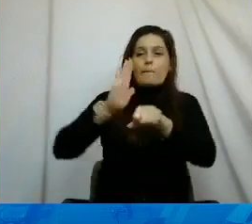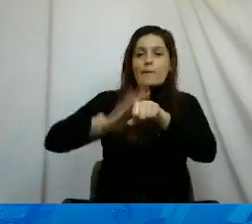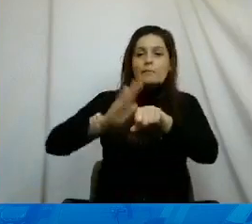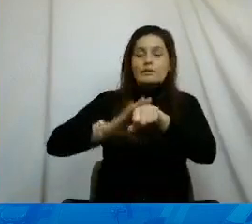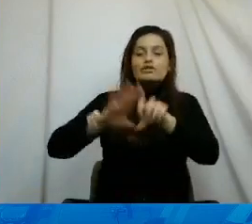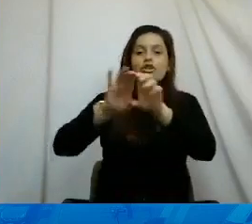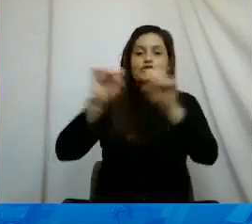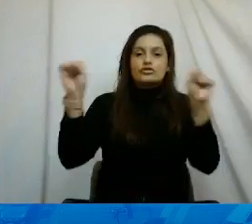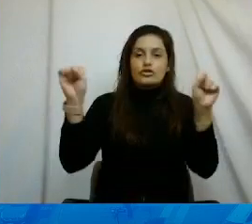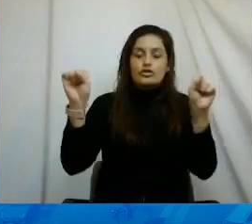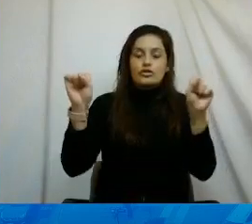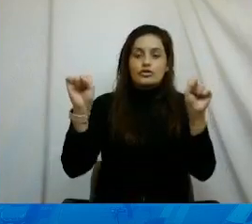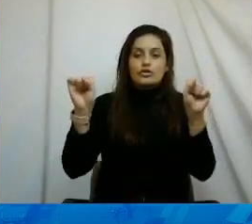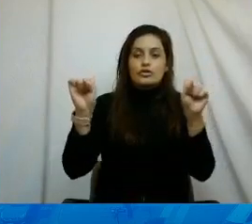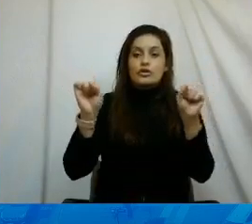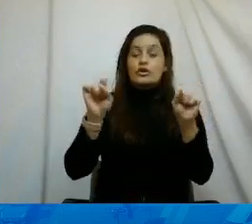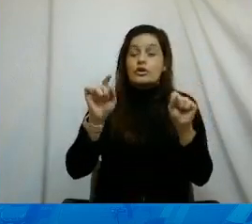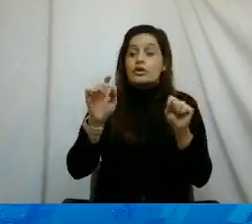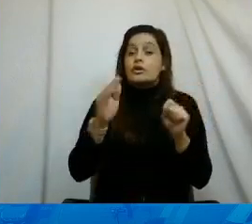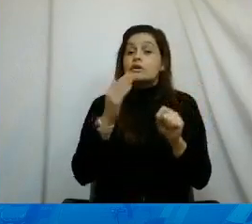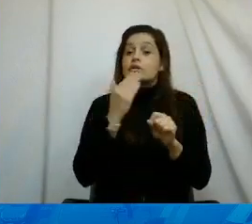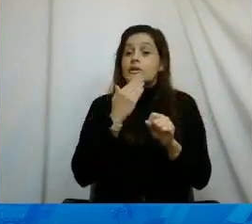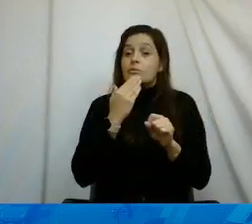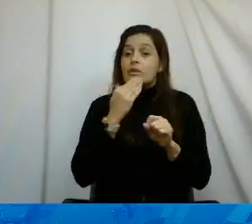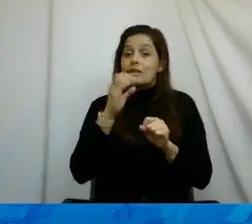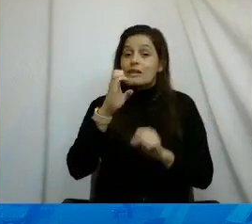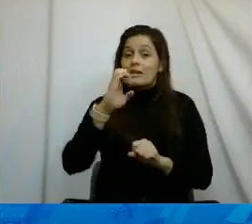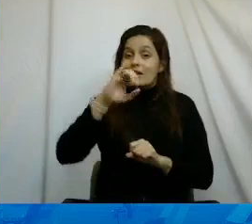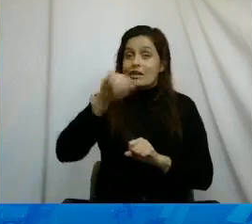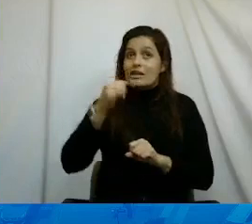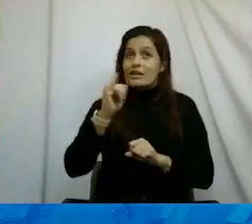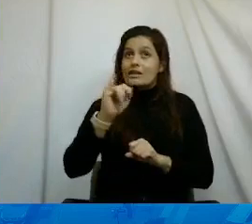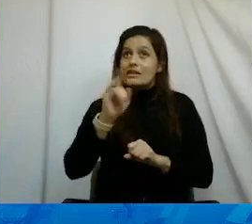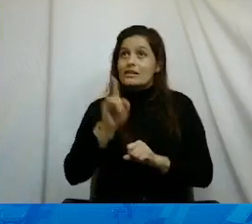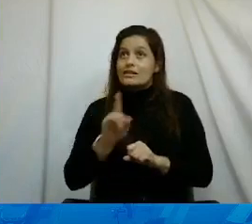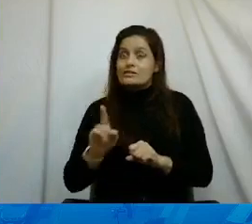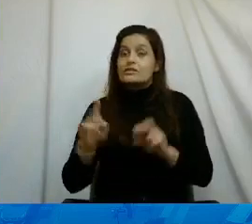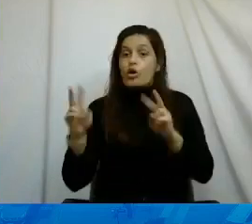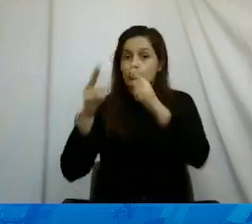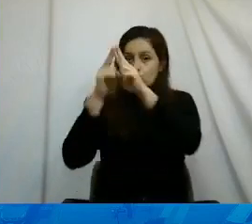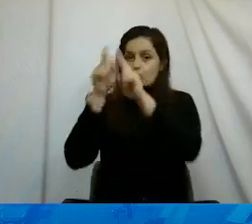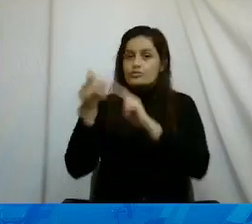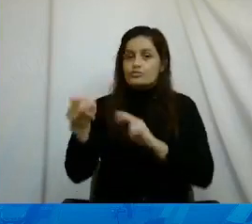cursados. El proceso está a cargo de la EGIS, que está a cargo de este proceso de reconstrucción.